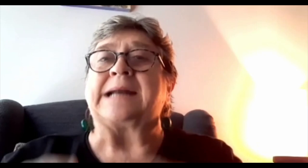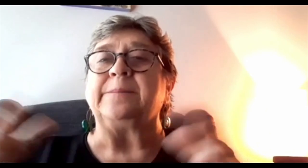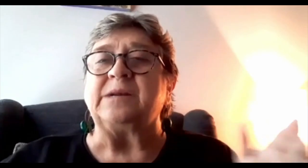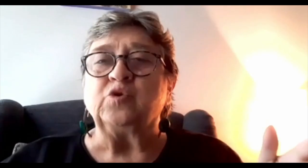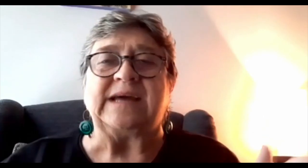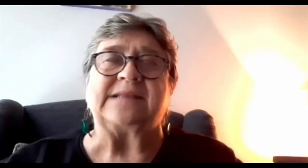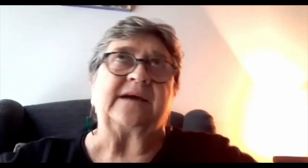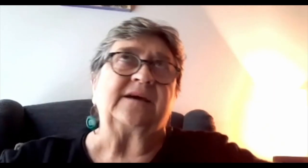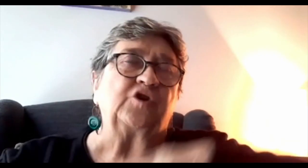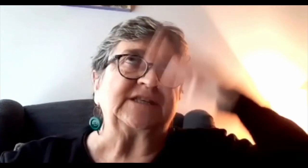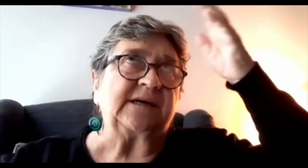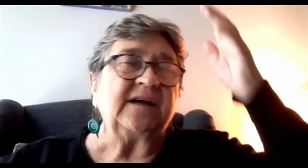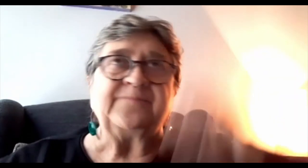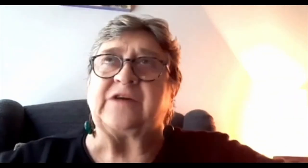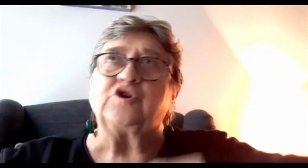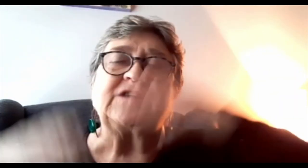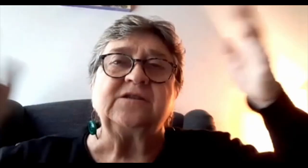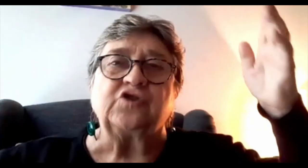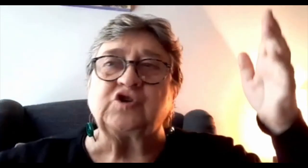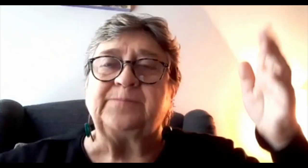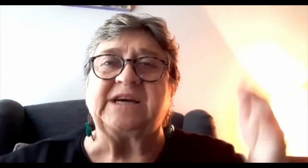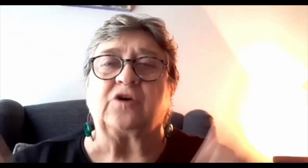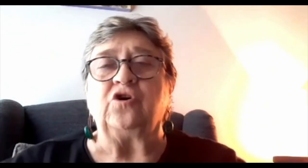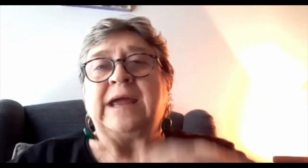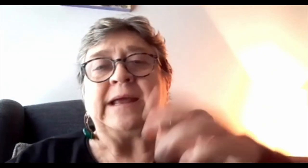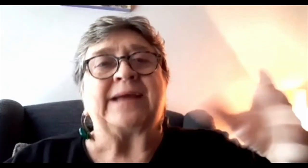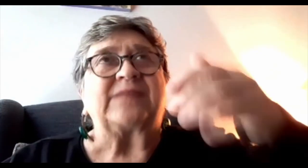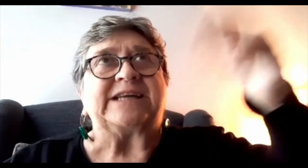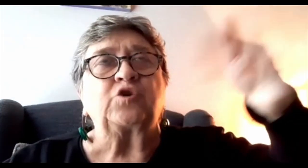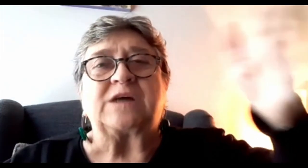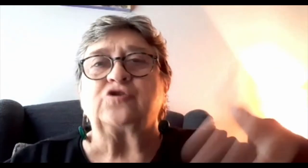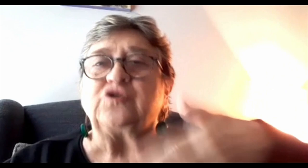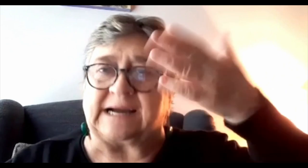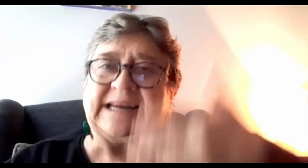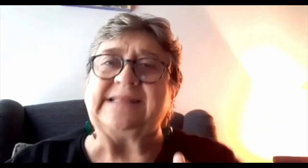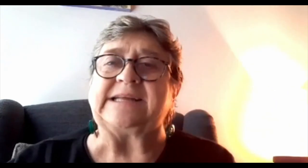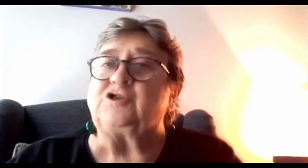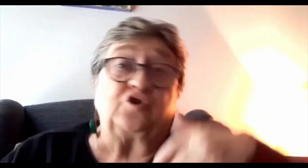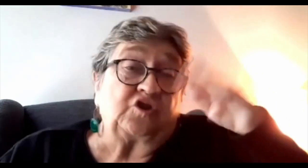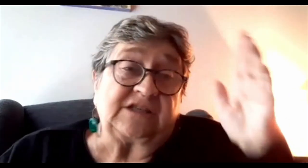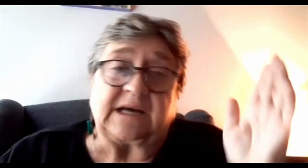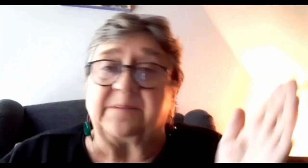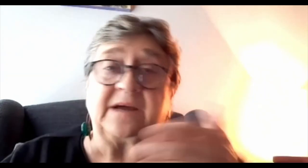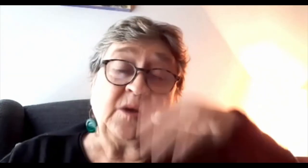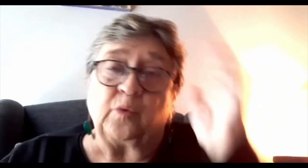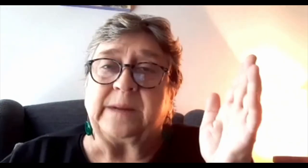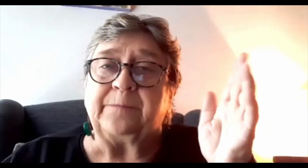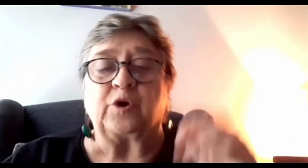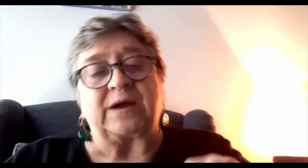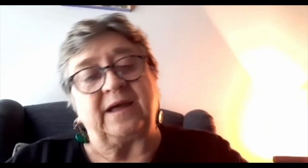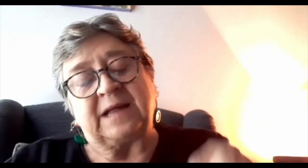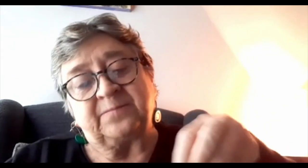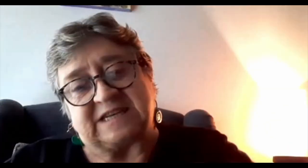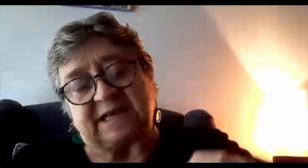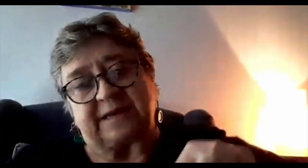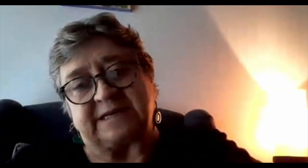a nivel mundial de yo que sé de 200 y pico en tres cuatro tengan el derecho no se sabe muy bien